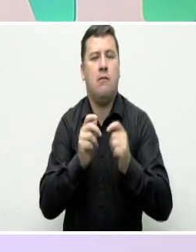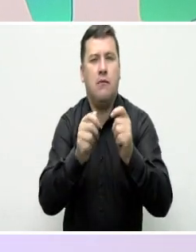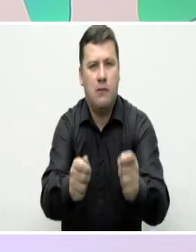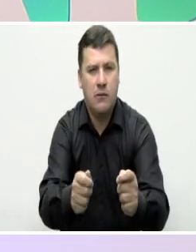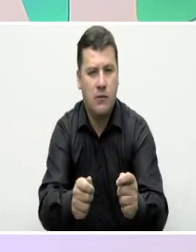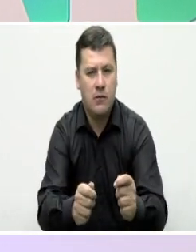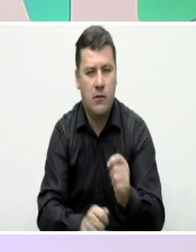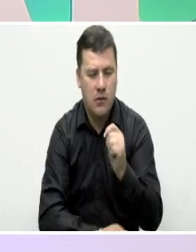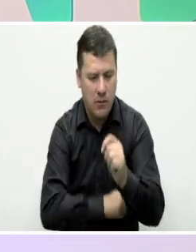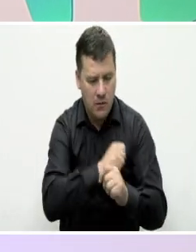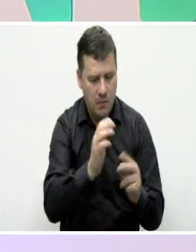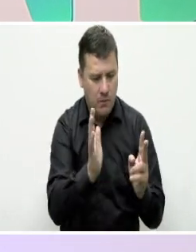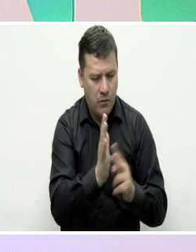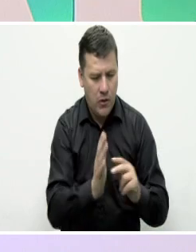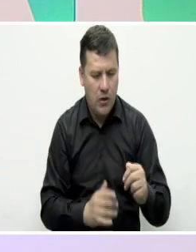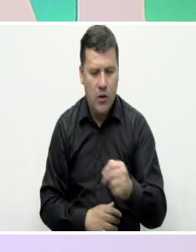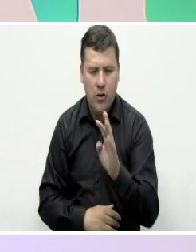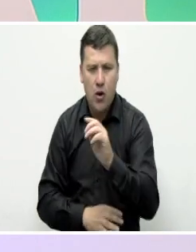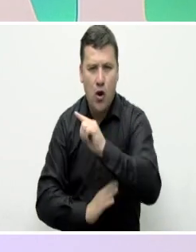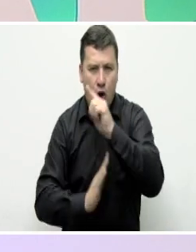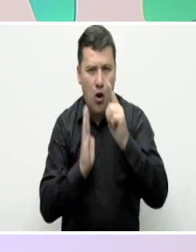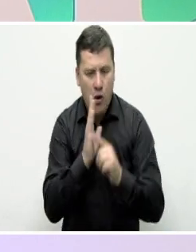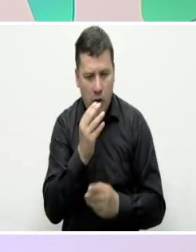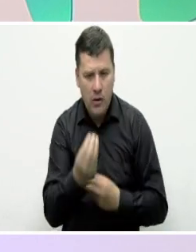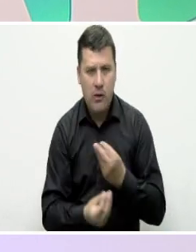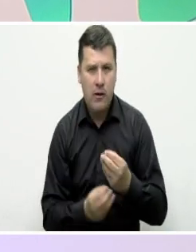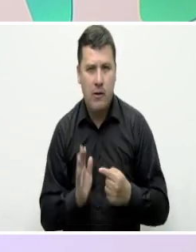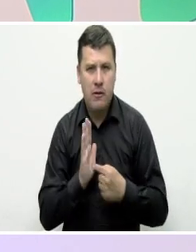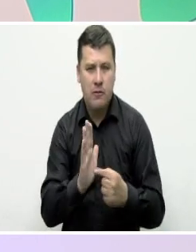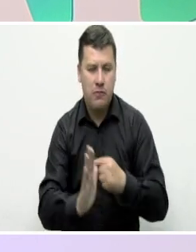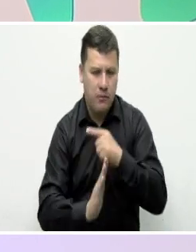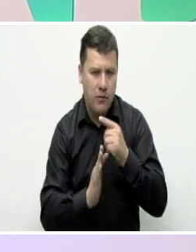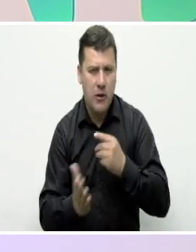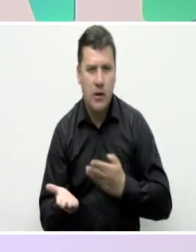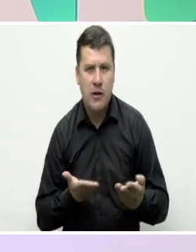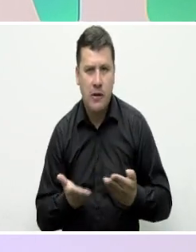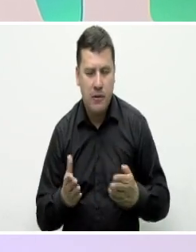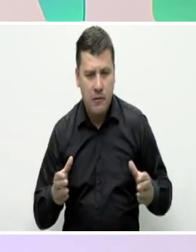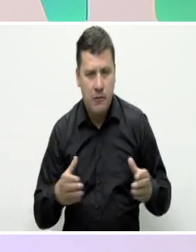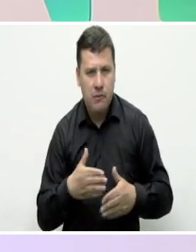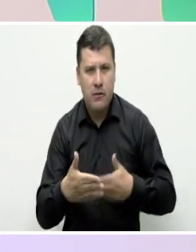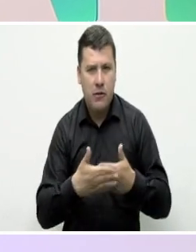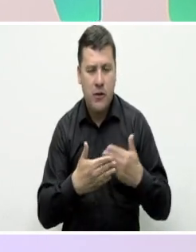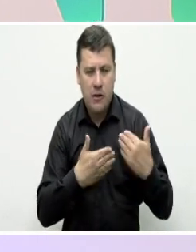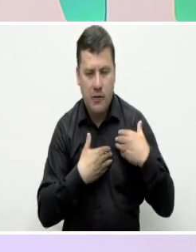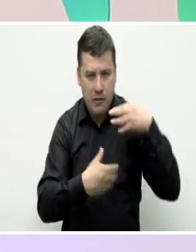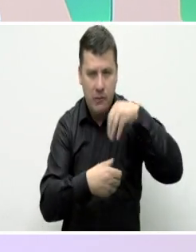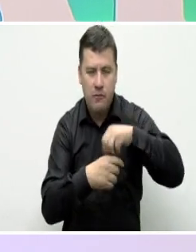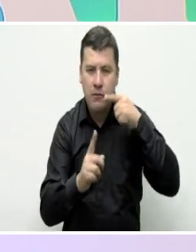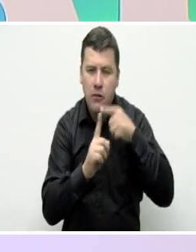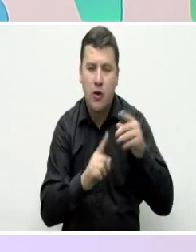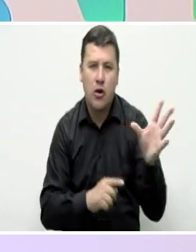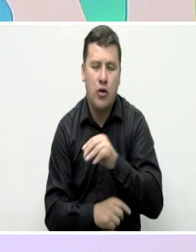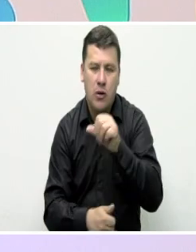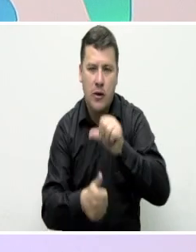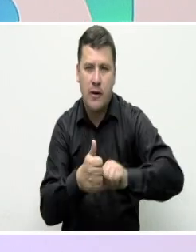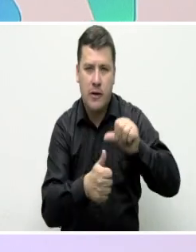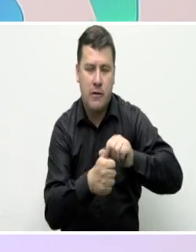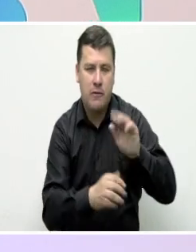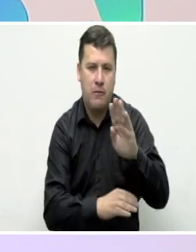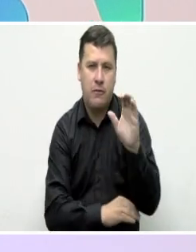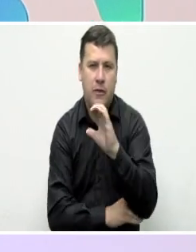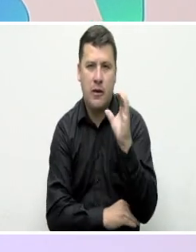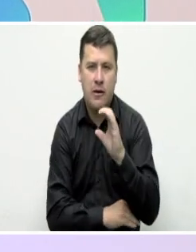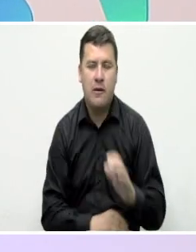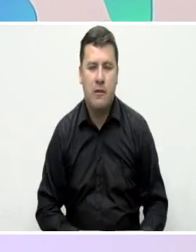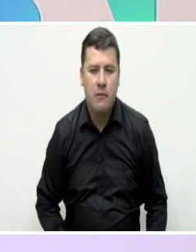un 2018 pleno de realizaciones, pleno de servicios, pleno de funciones a todos y cada uno de los